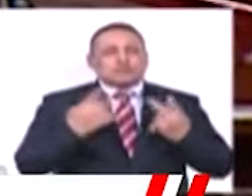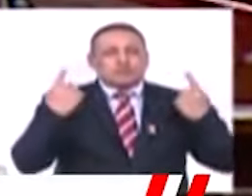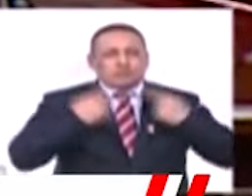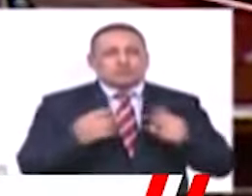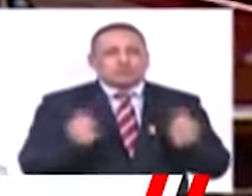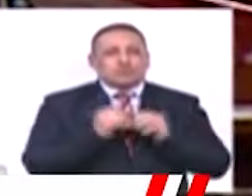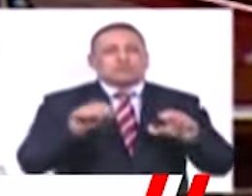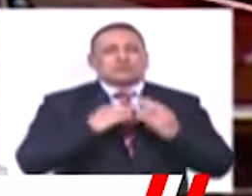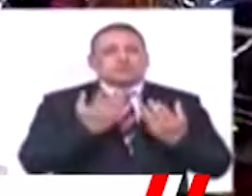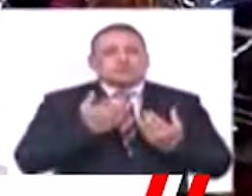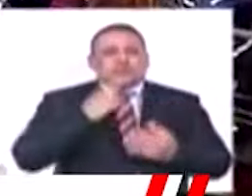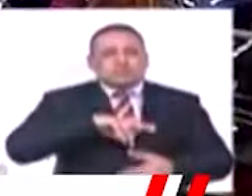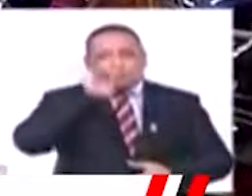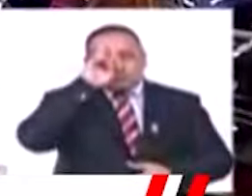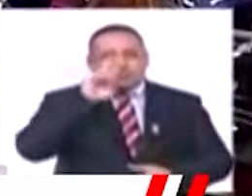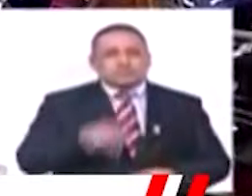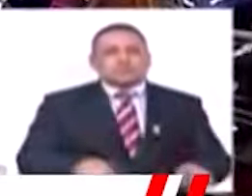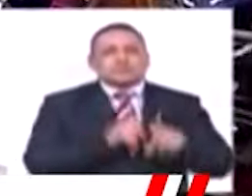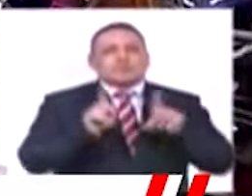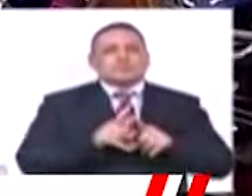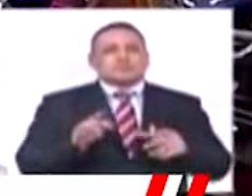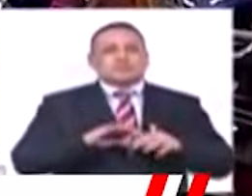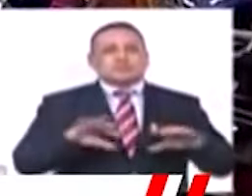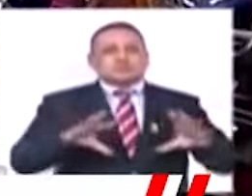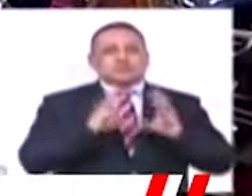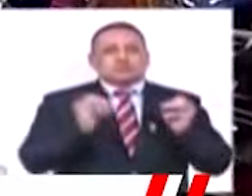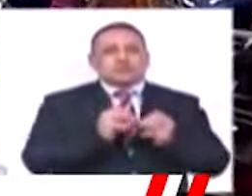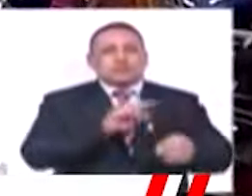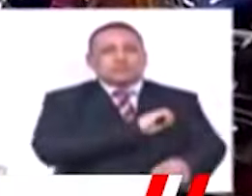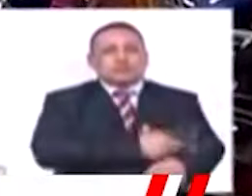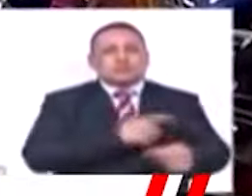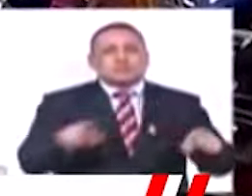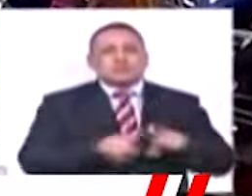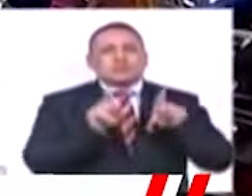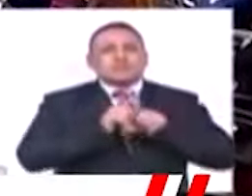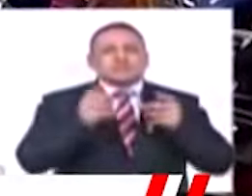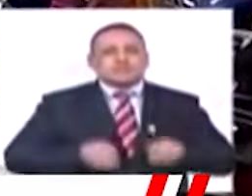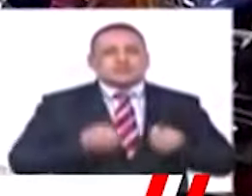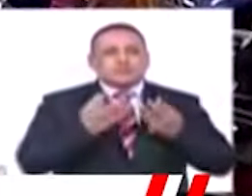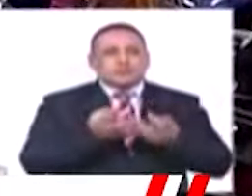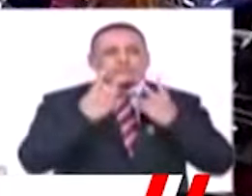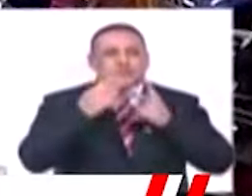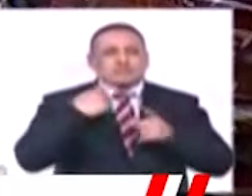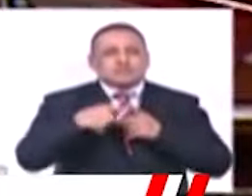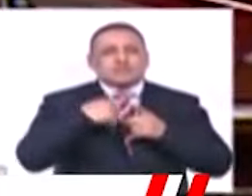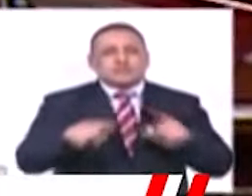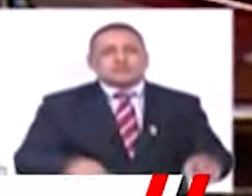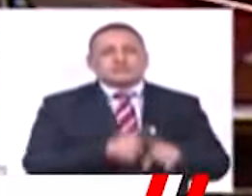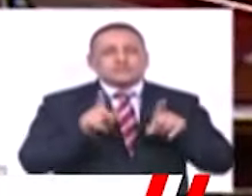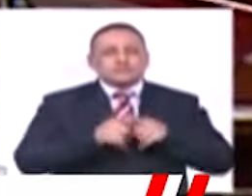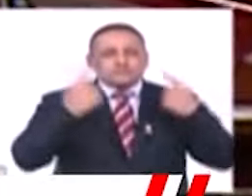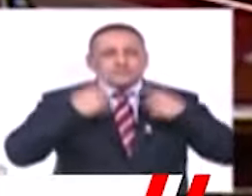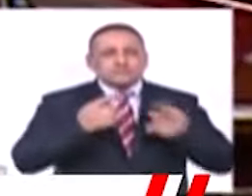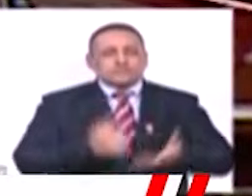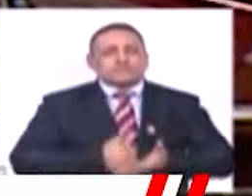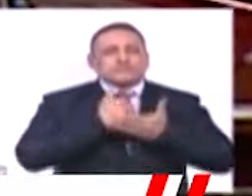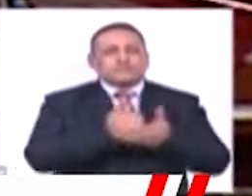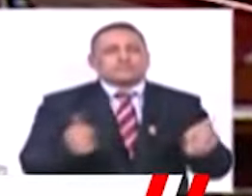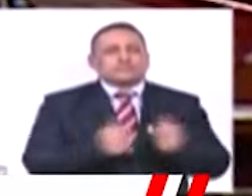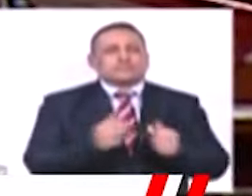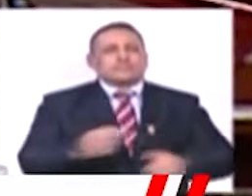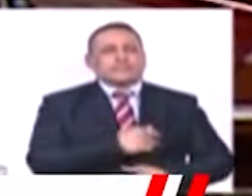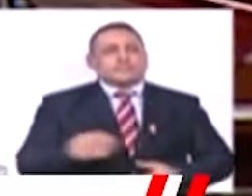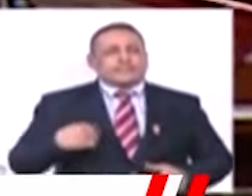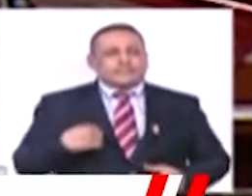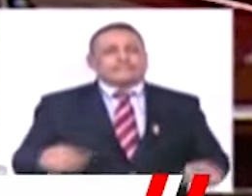nuestro Congreso de la República. La separación de poderes se expresa, entre otros, con la asistencia de los